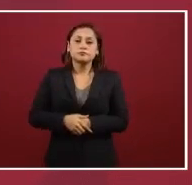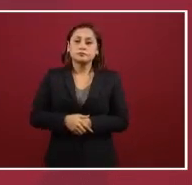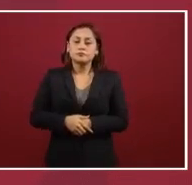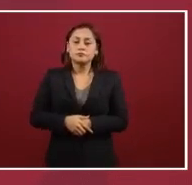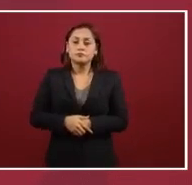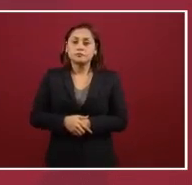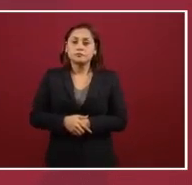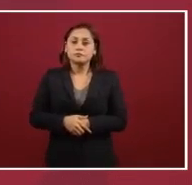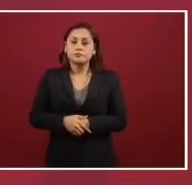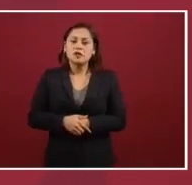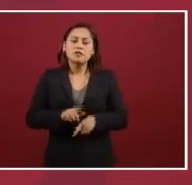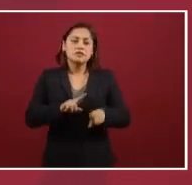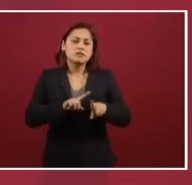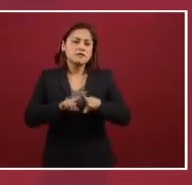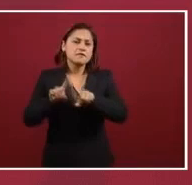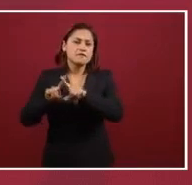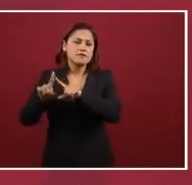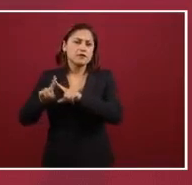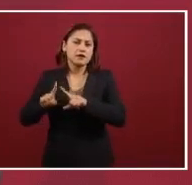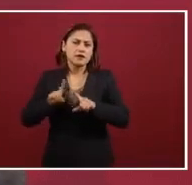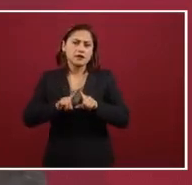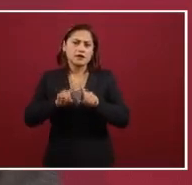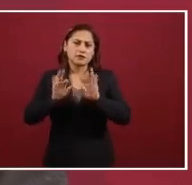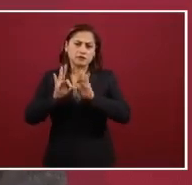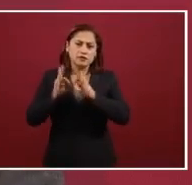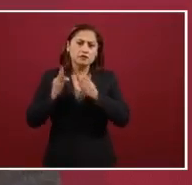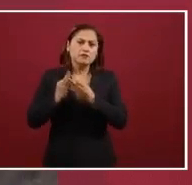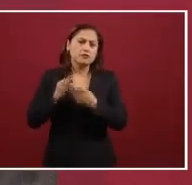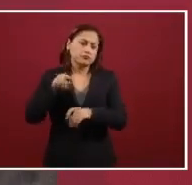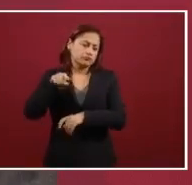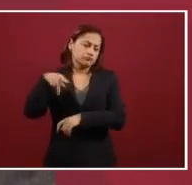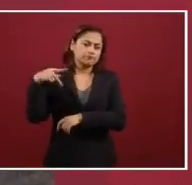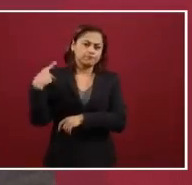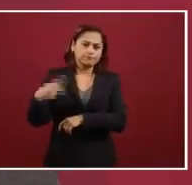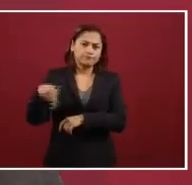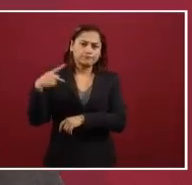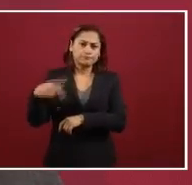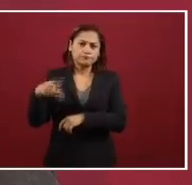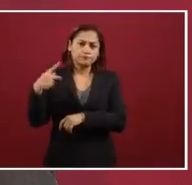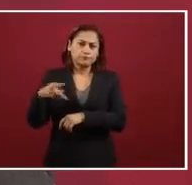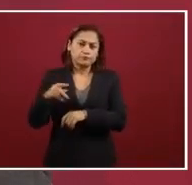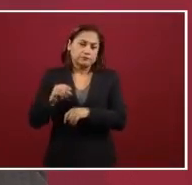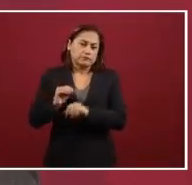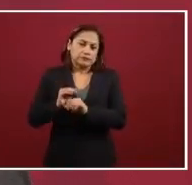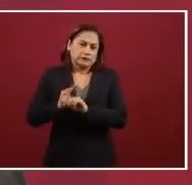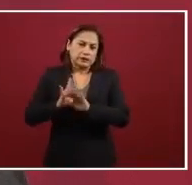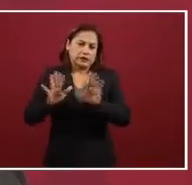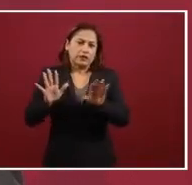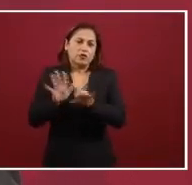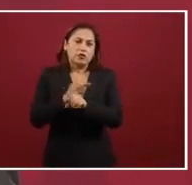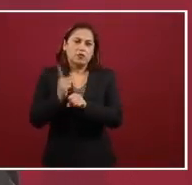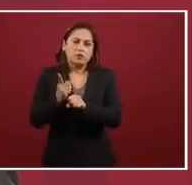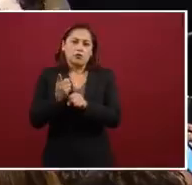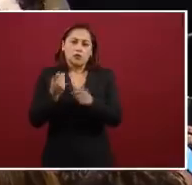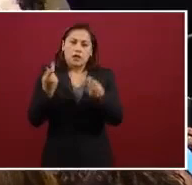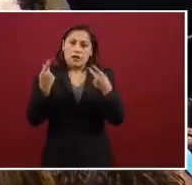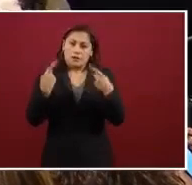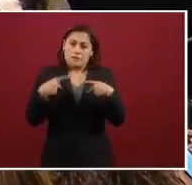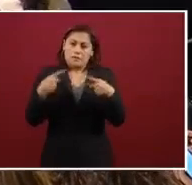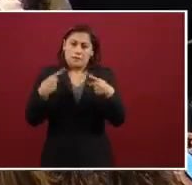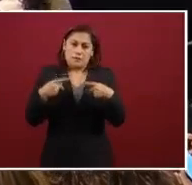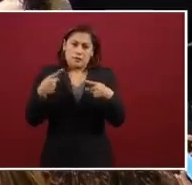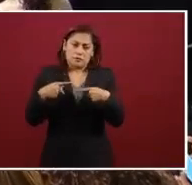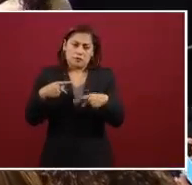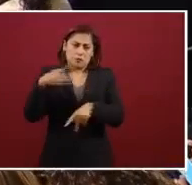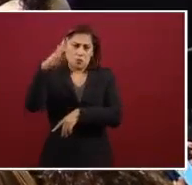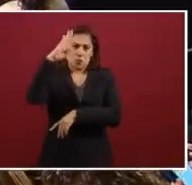las tácticas que se utilizan, porque pues evidentemente estás frente a un flujo muy importante en donde hay de por